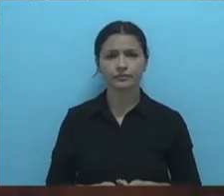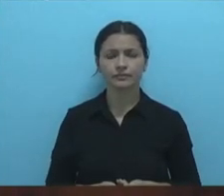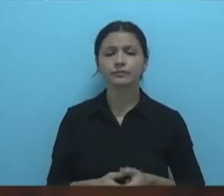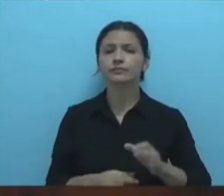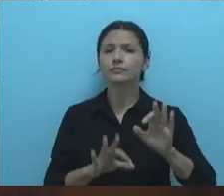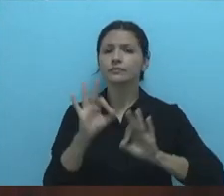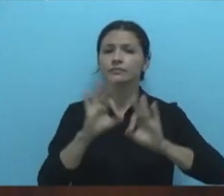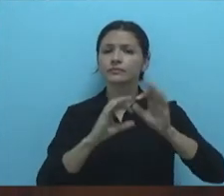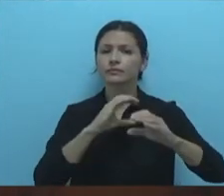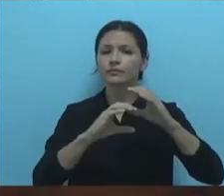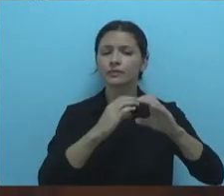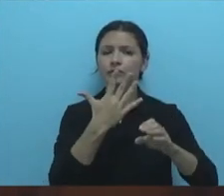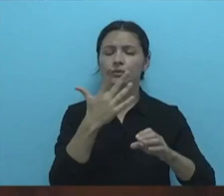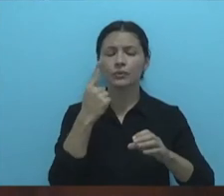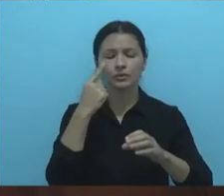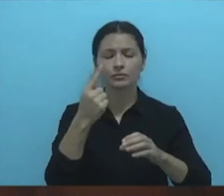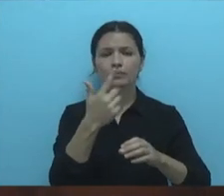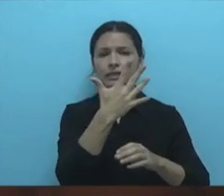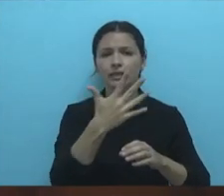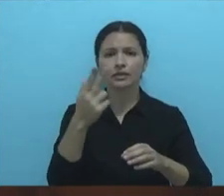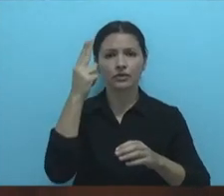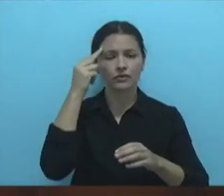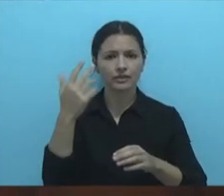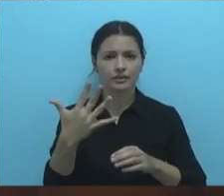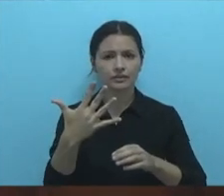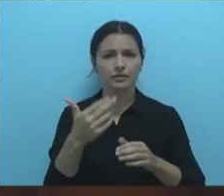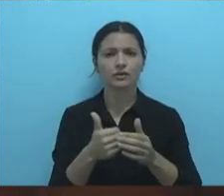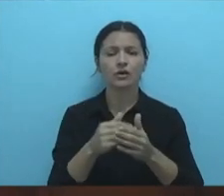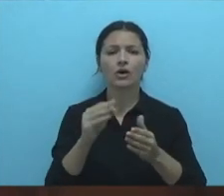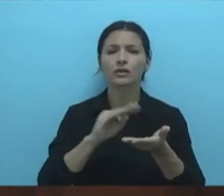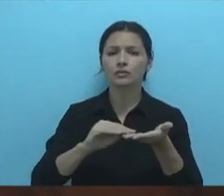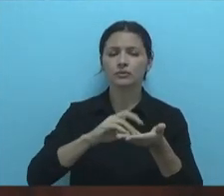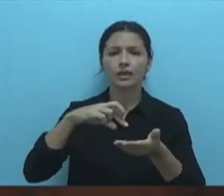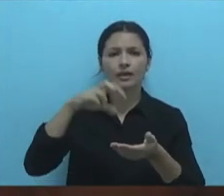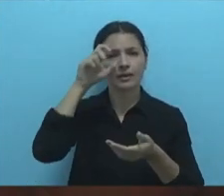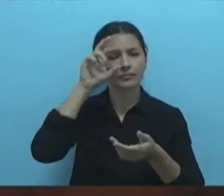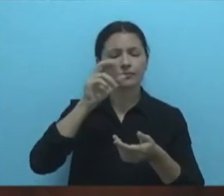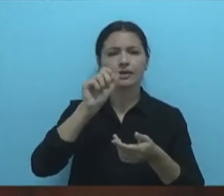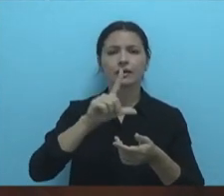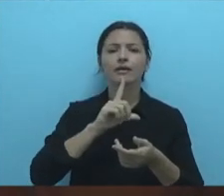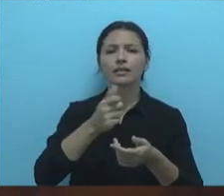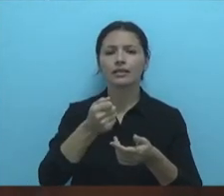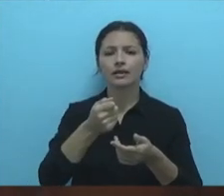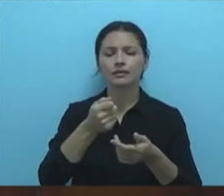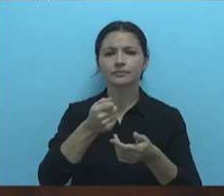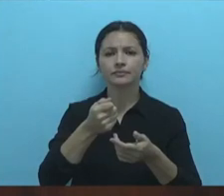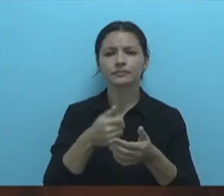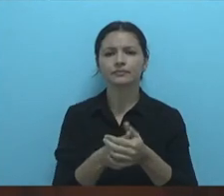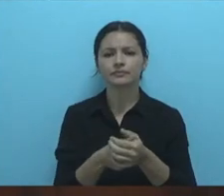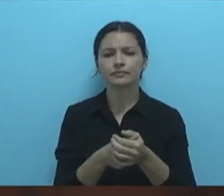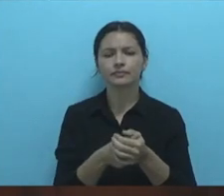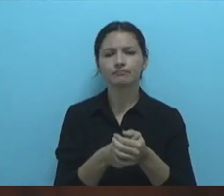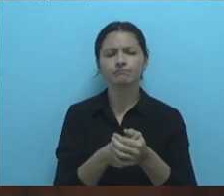proyecto de comunicación 51.595 diputada Peralta por el cual se solicita informar si existen acciones